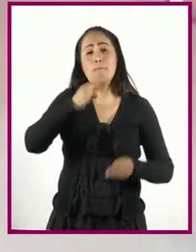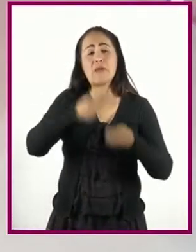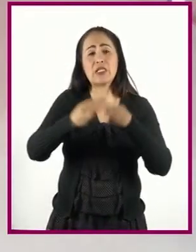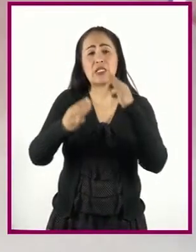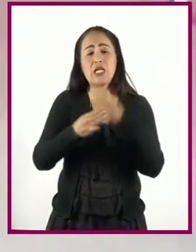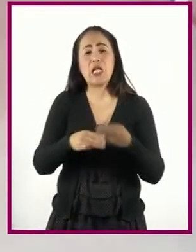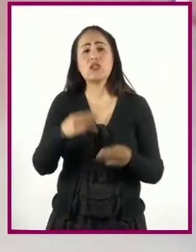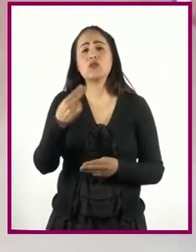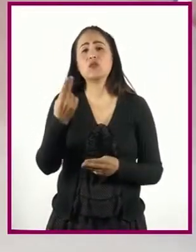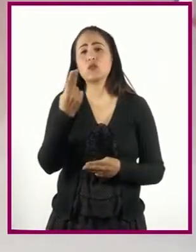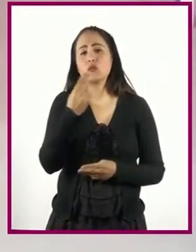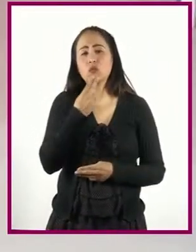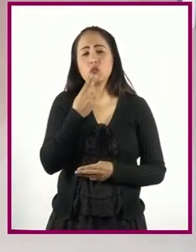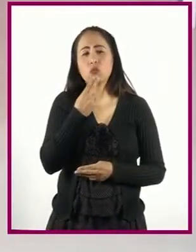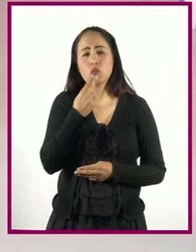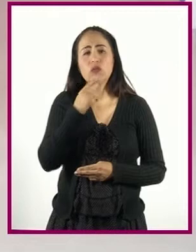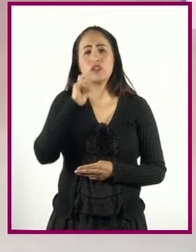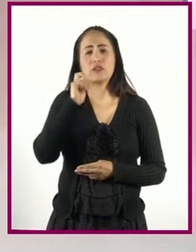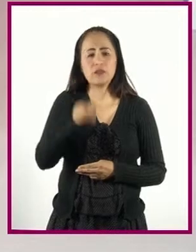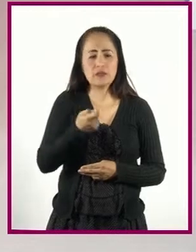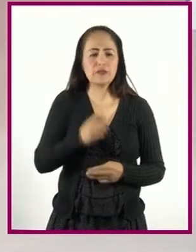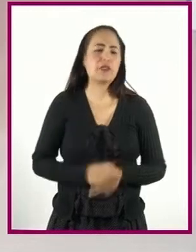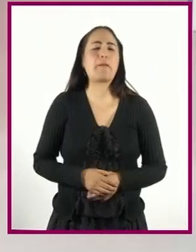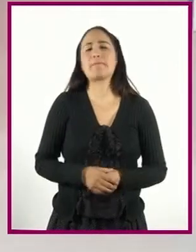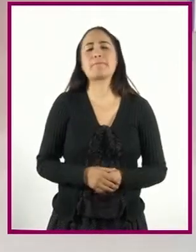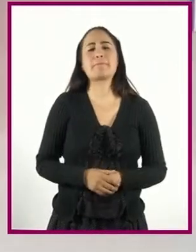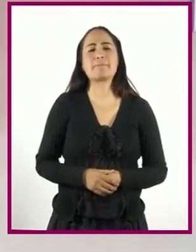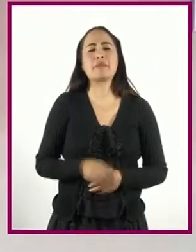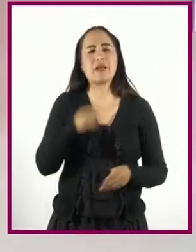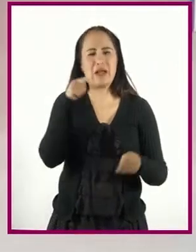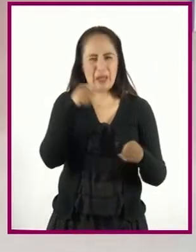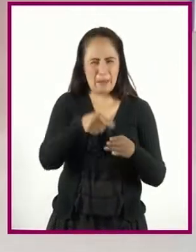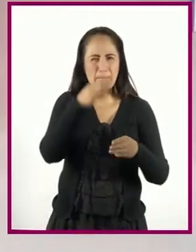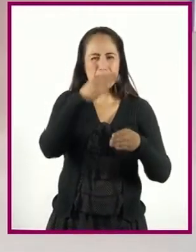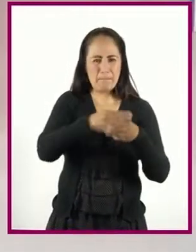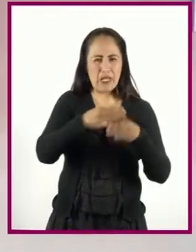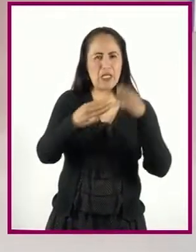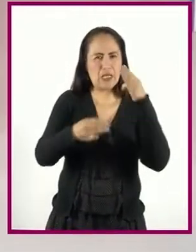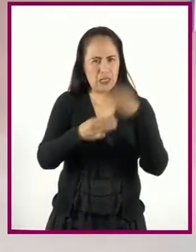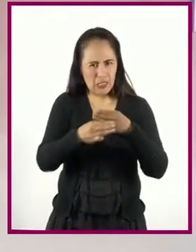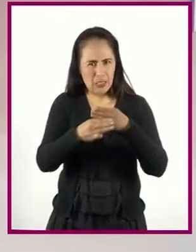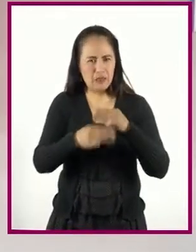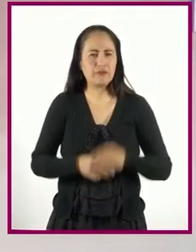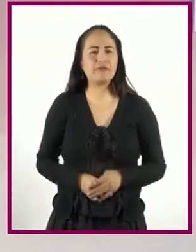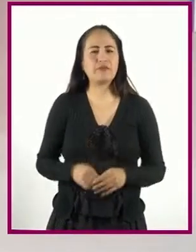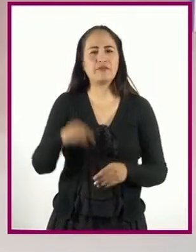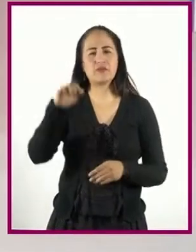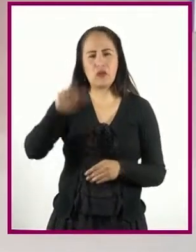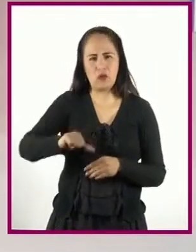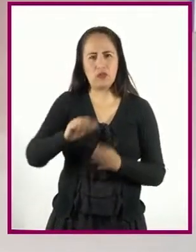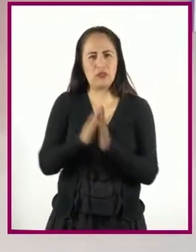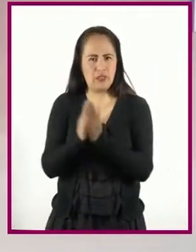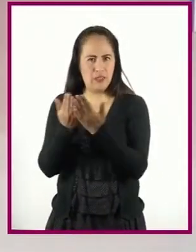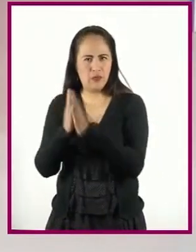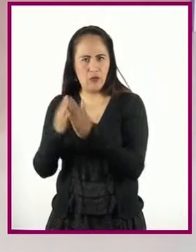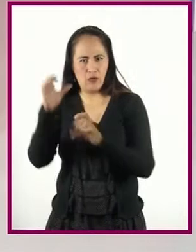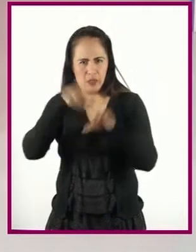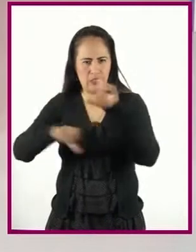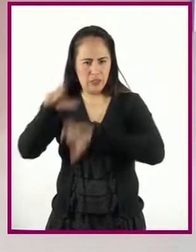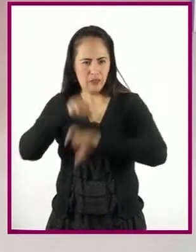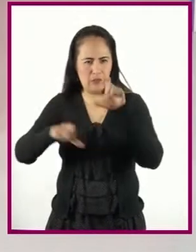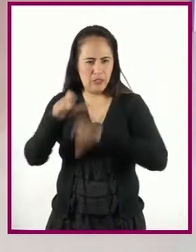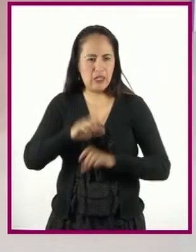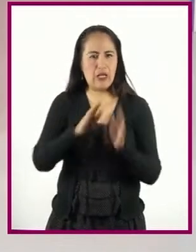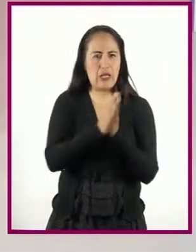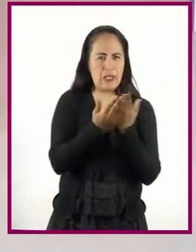los siguientes: su libro de texto de ciencias, con énfasis en química, su cuaderno de notas de la asignatura, con la fecha y el título